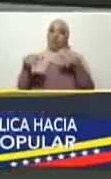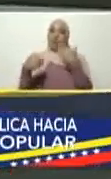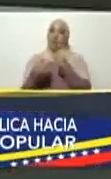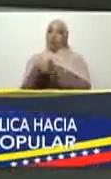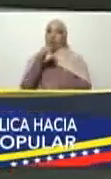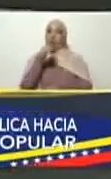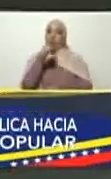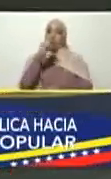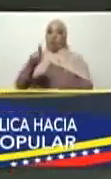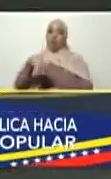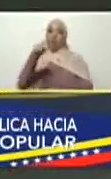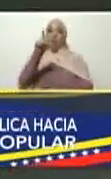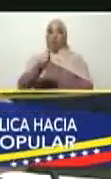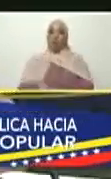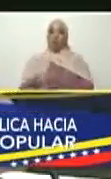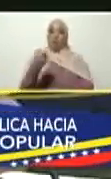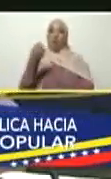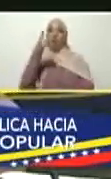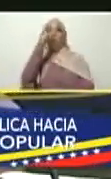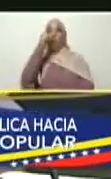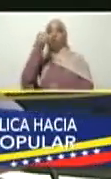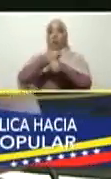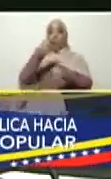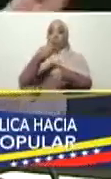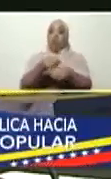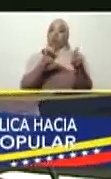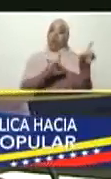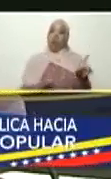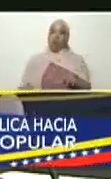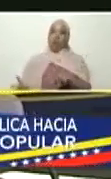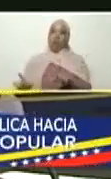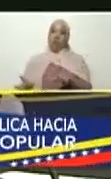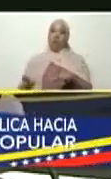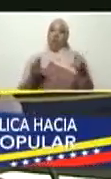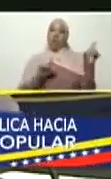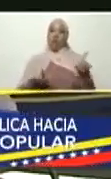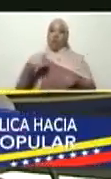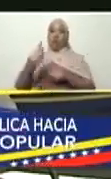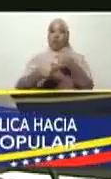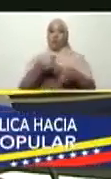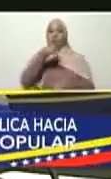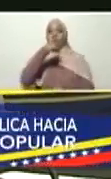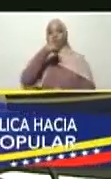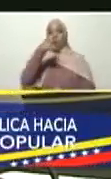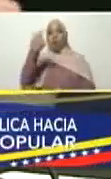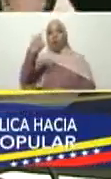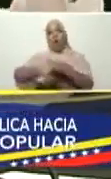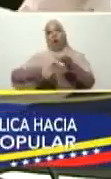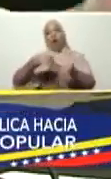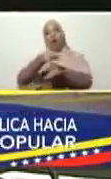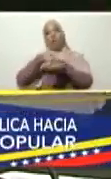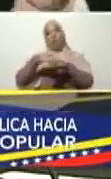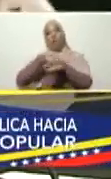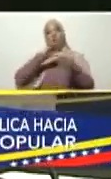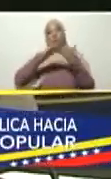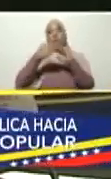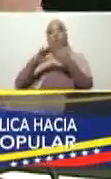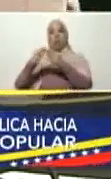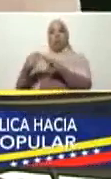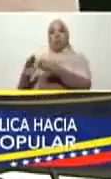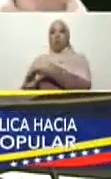comunales, pero también va a ser online. Ya tenemos listo el dispositivo para que a través de la página del Ministerio de las Comunas, de la